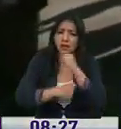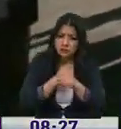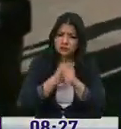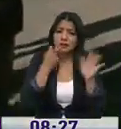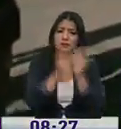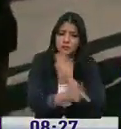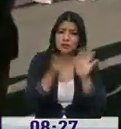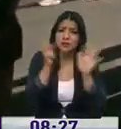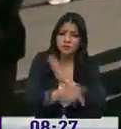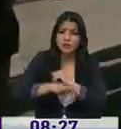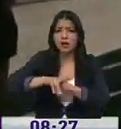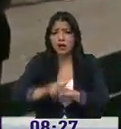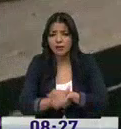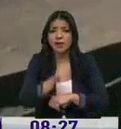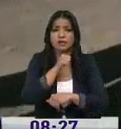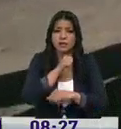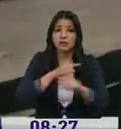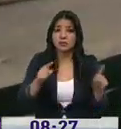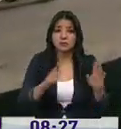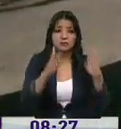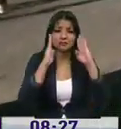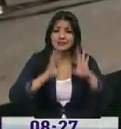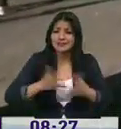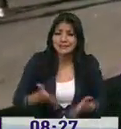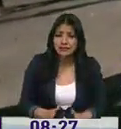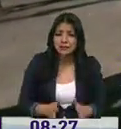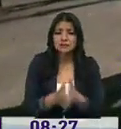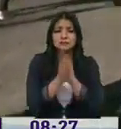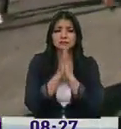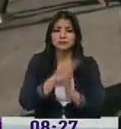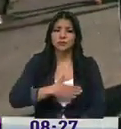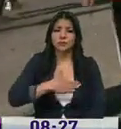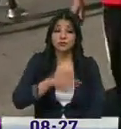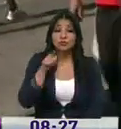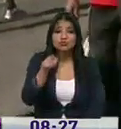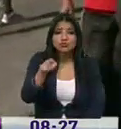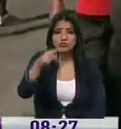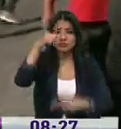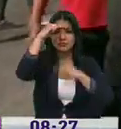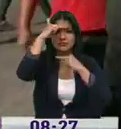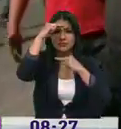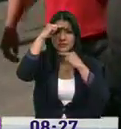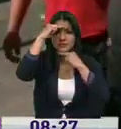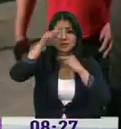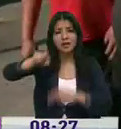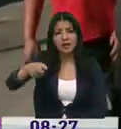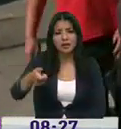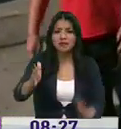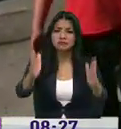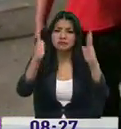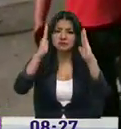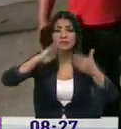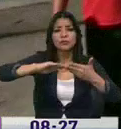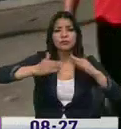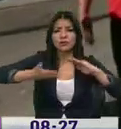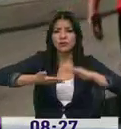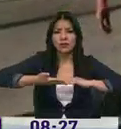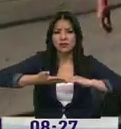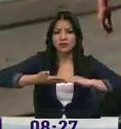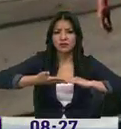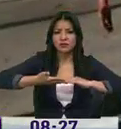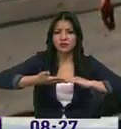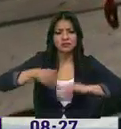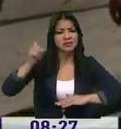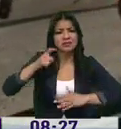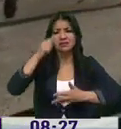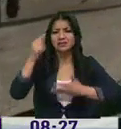No nos vienen, por favor, no nos han oído. Quisiera que, por favor, por medio de ustedes, seamos escuchados, la comunidad, que son muchos nuestras